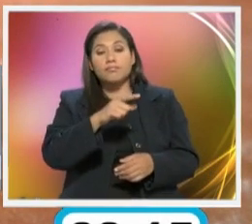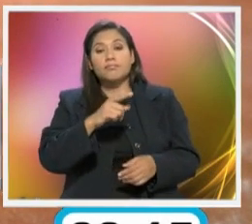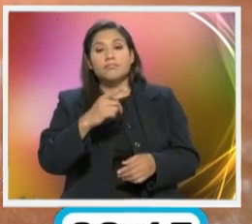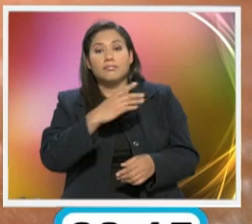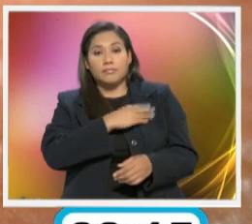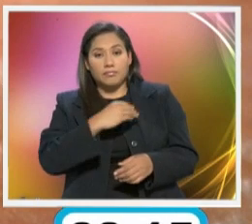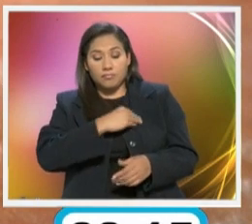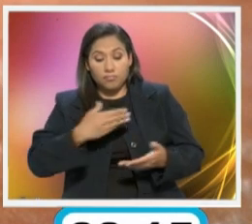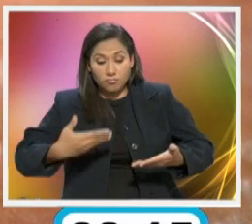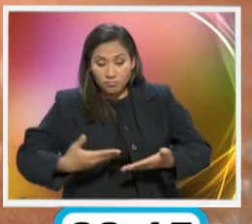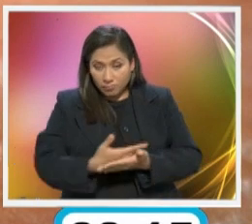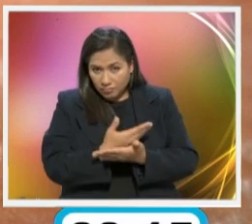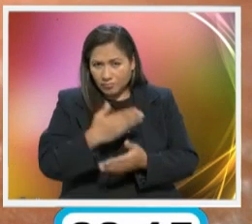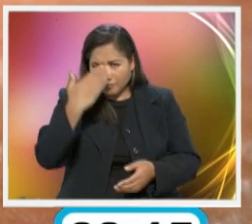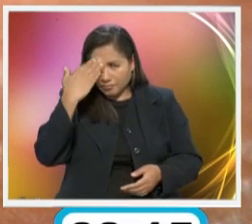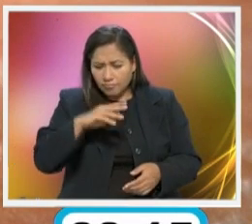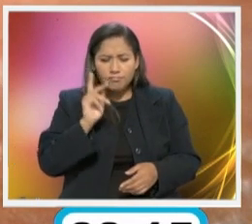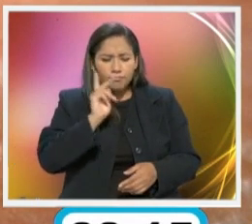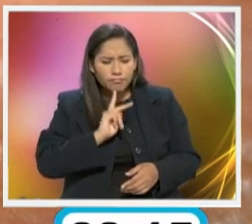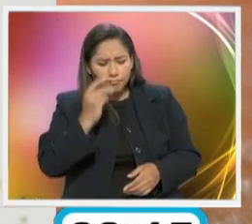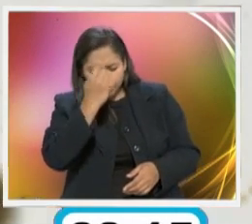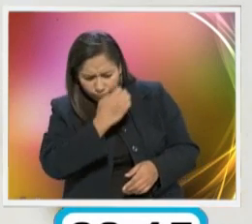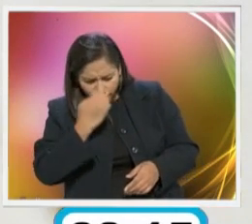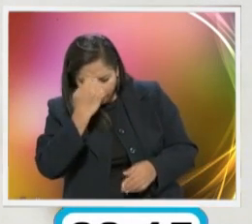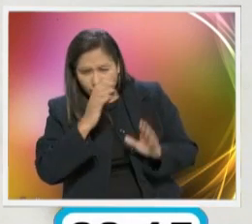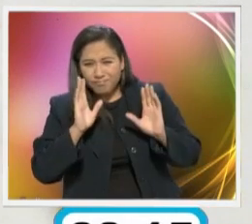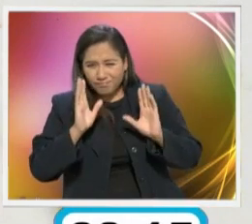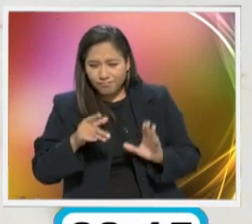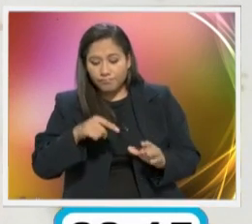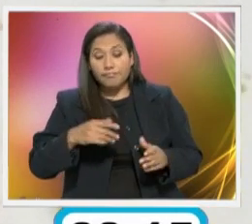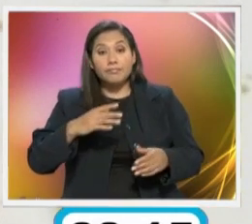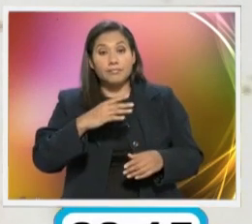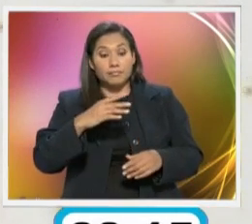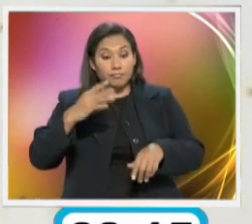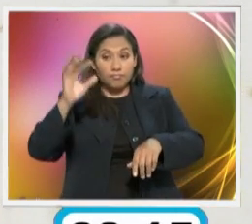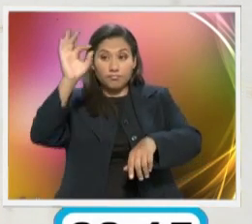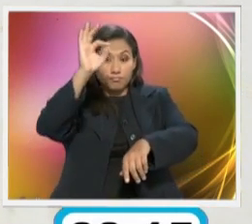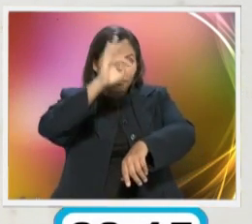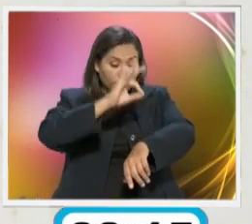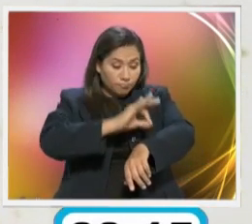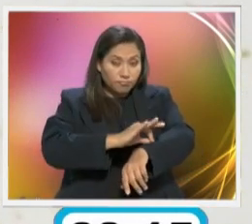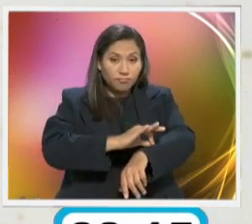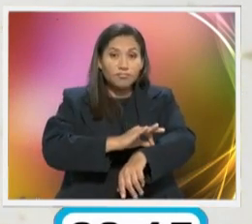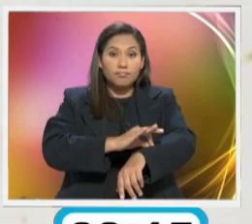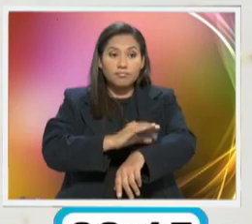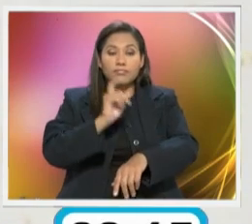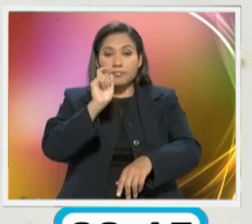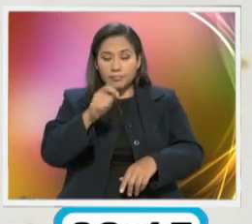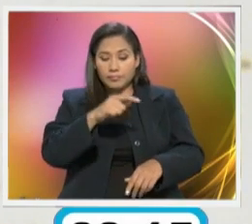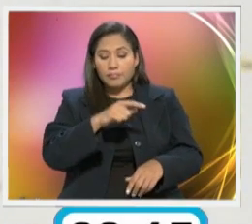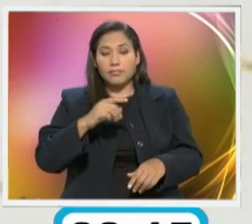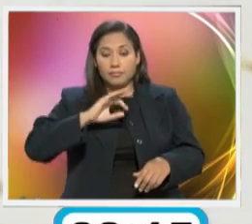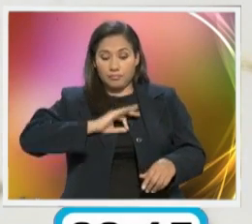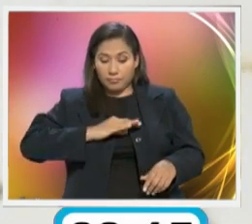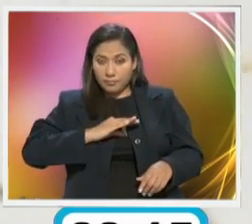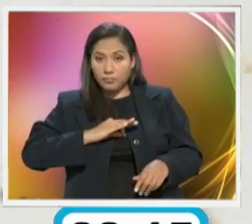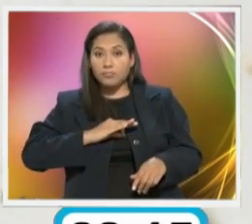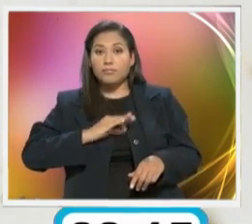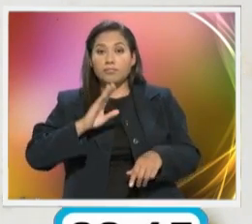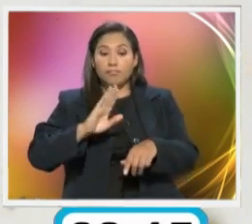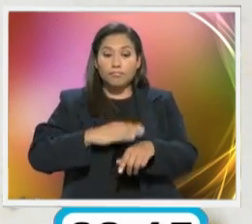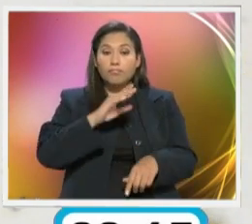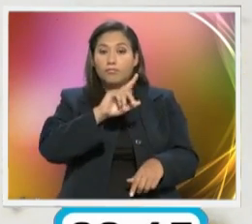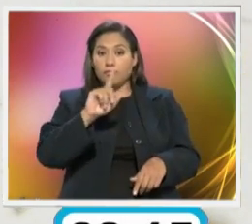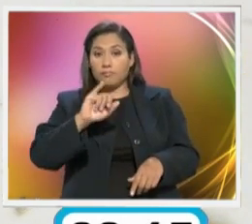producir, ya se han hecho pruebas que han detectado que una relación entre una infección por